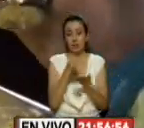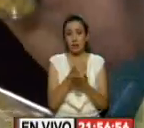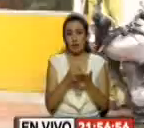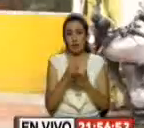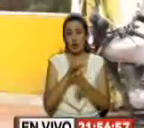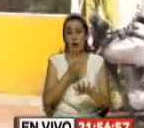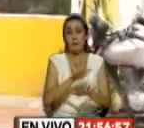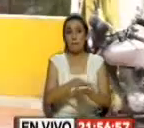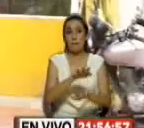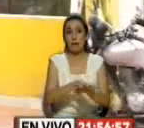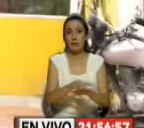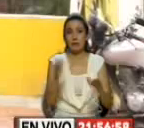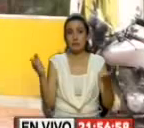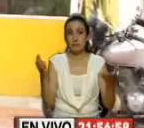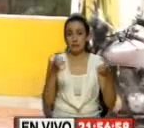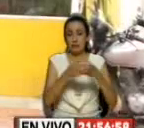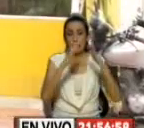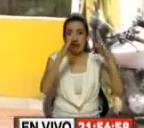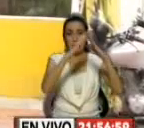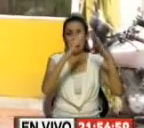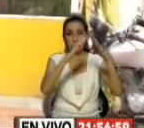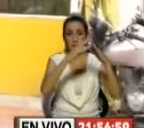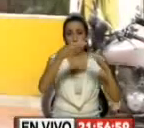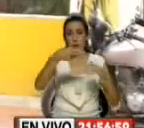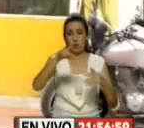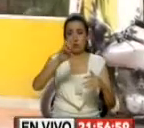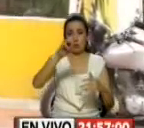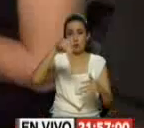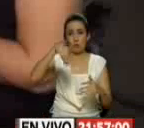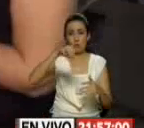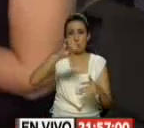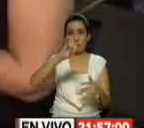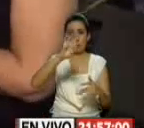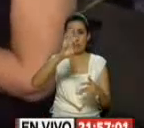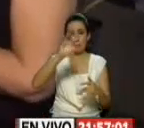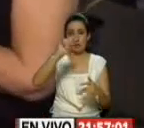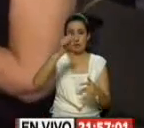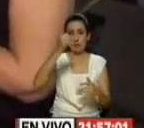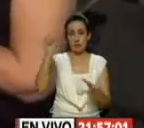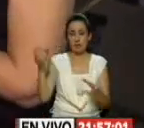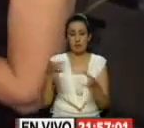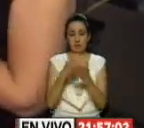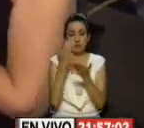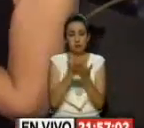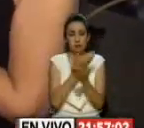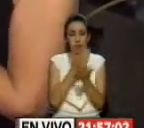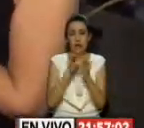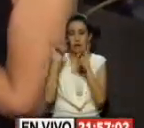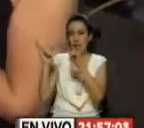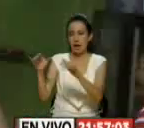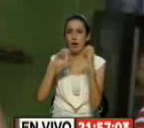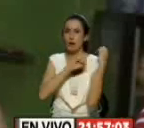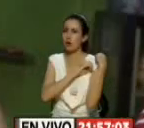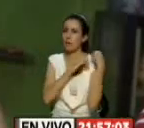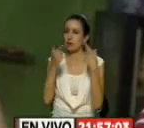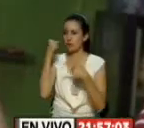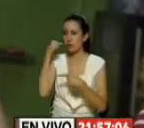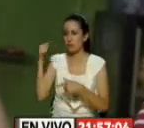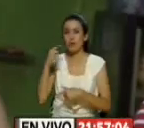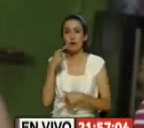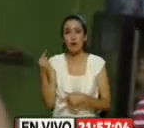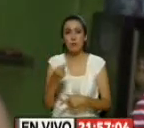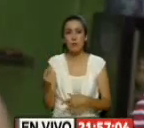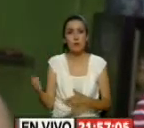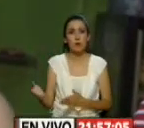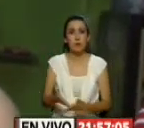Pero es en este lugar, conocido como la Casa de las Humitas, donde se debe realizar una parada obligatoria. Les invito para que